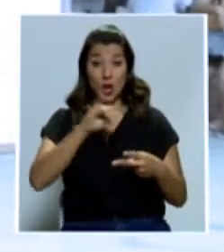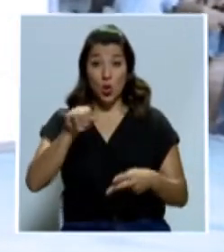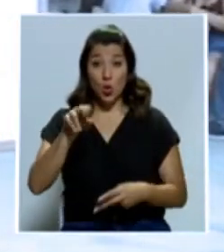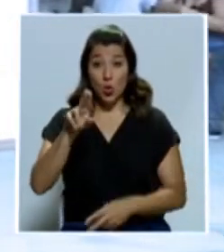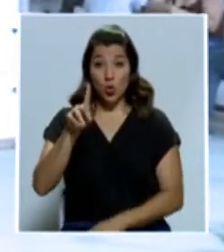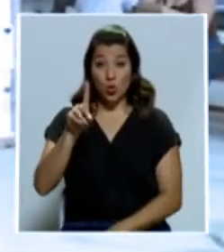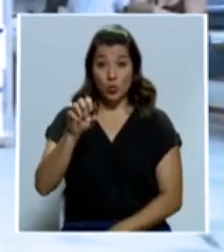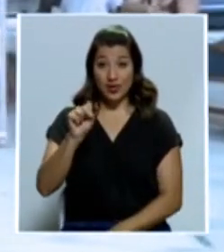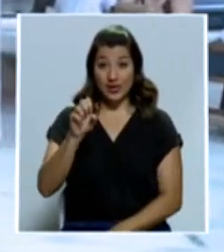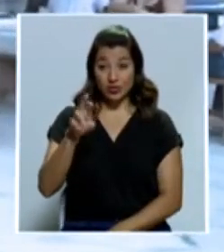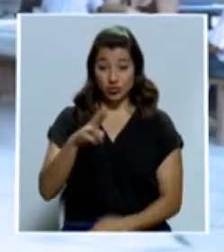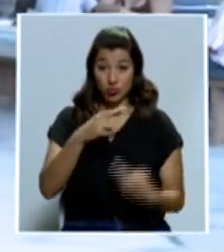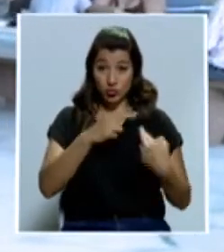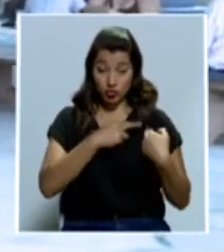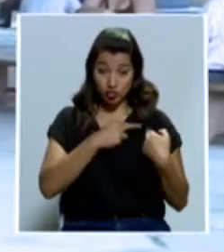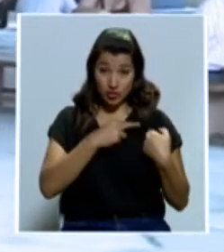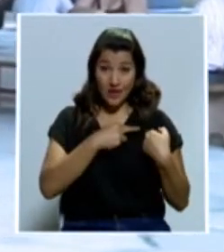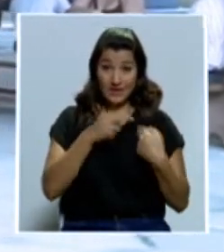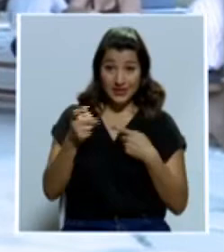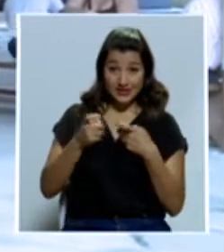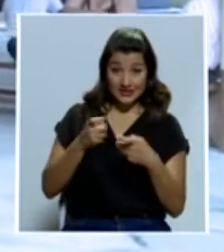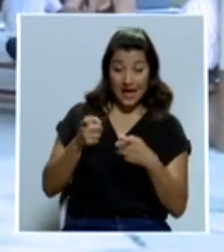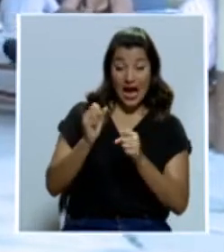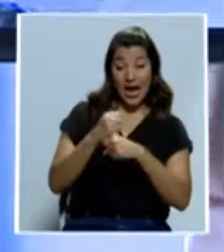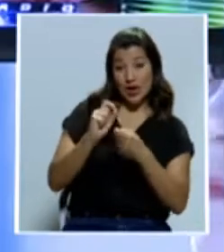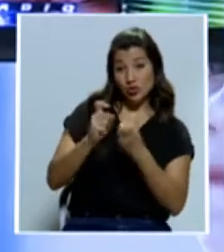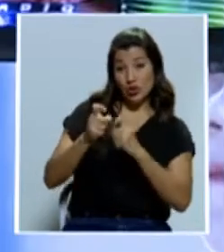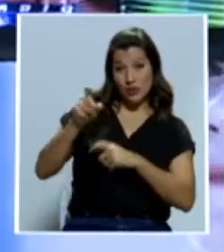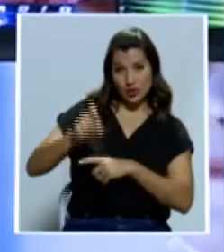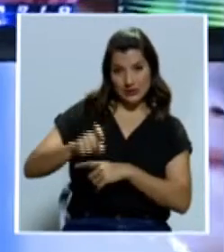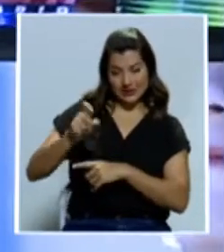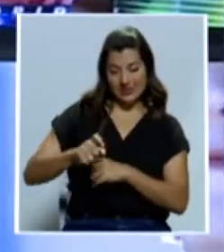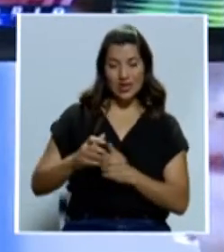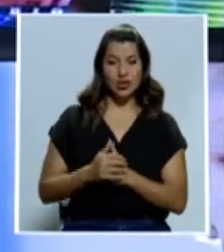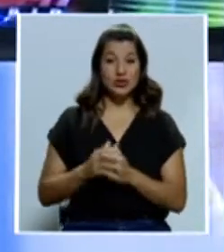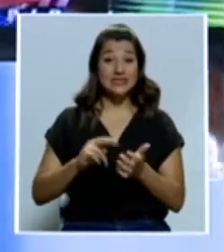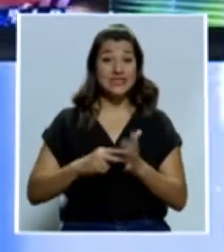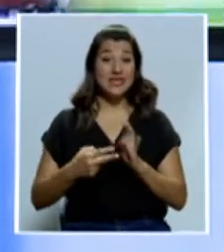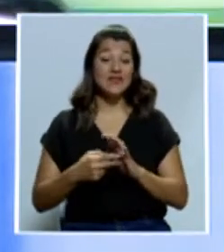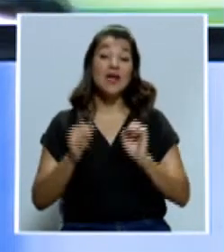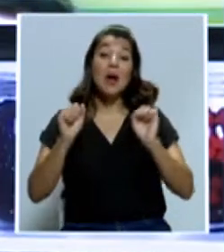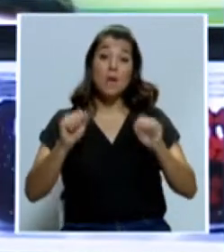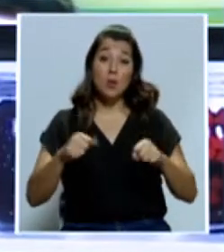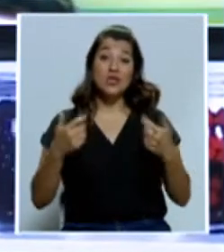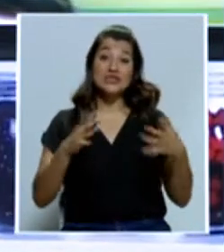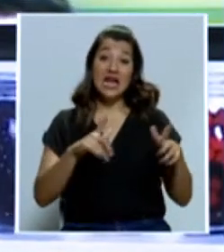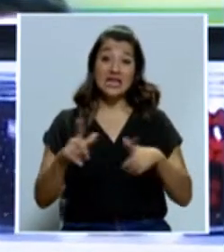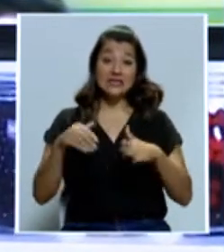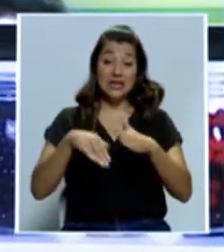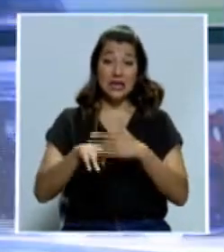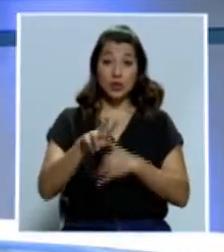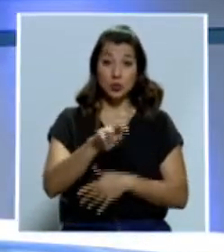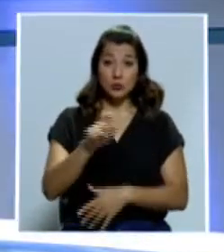administra el depósito, hagan los ajustes necesarios para la notificación, es decir, podría concretarse en 2 meses.